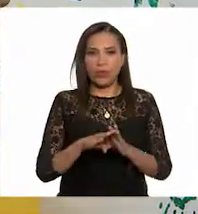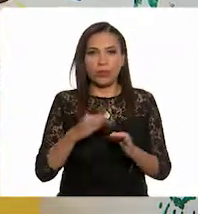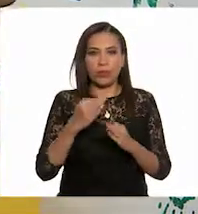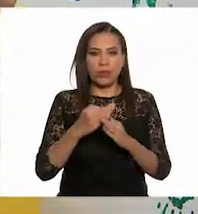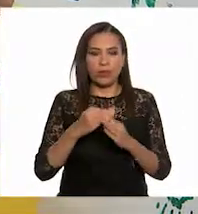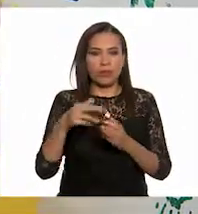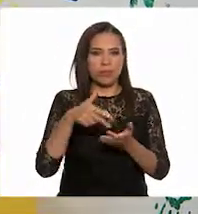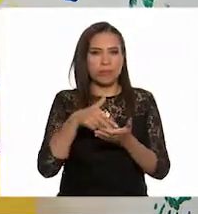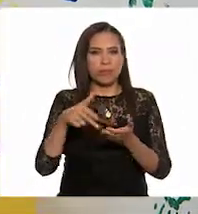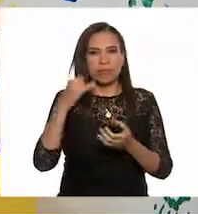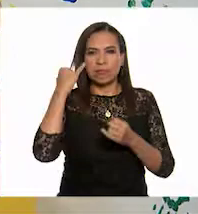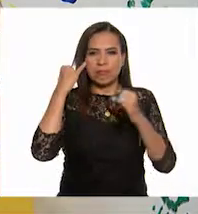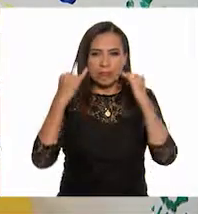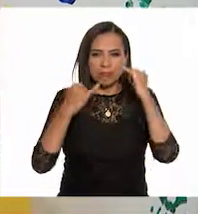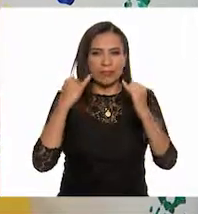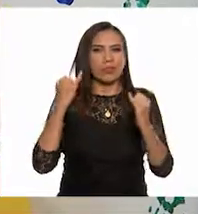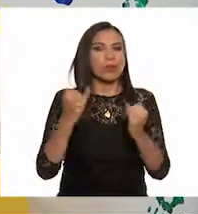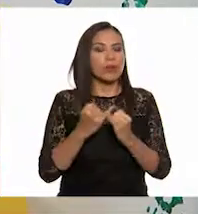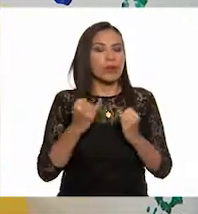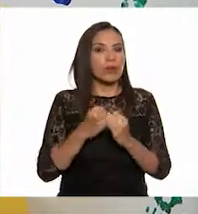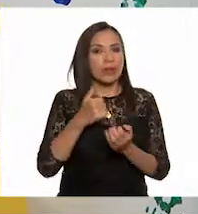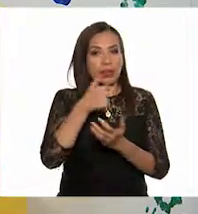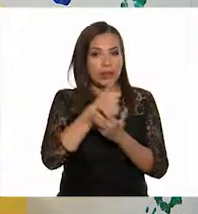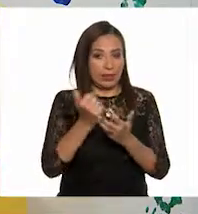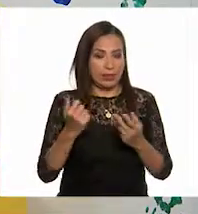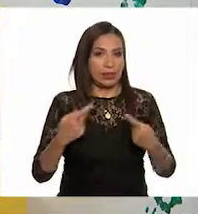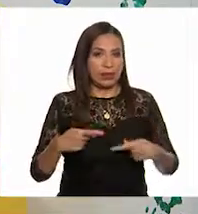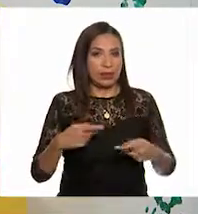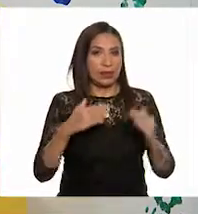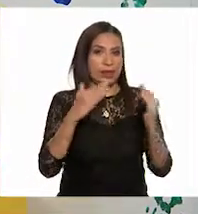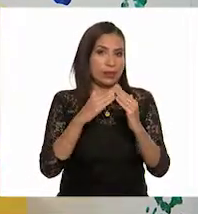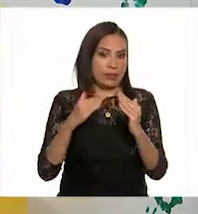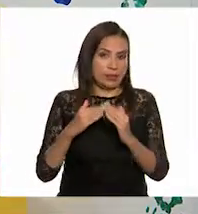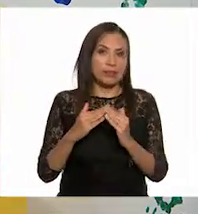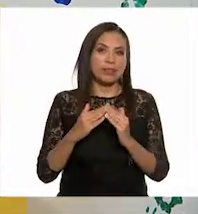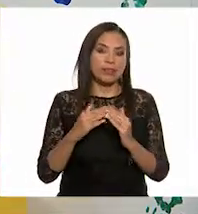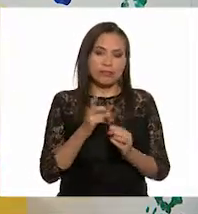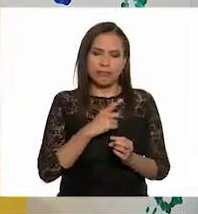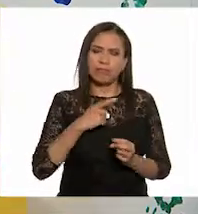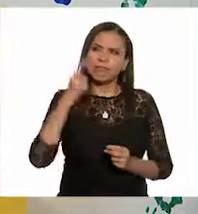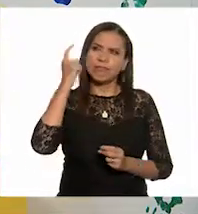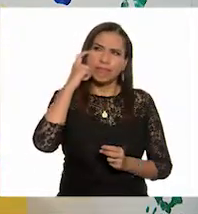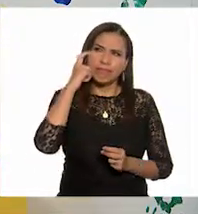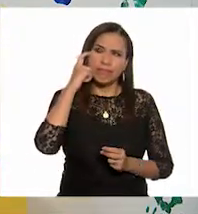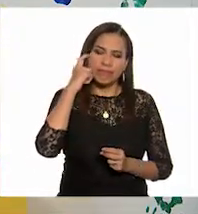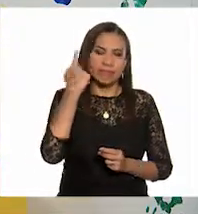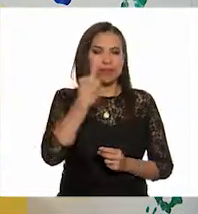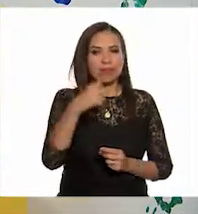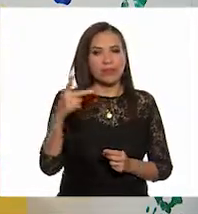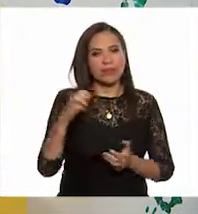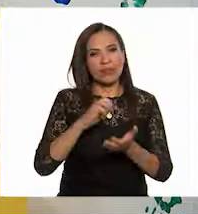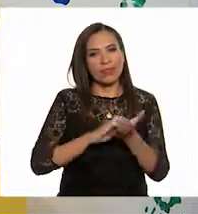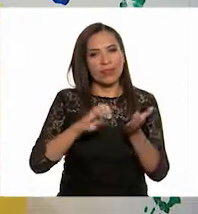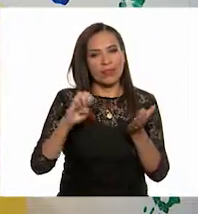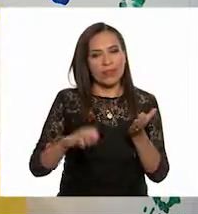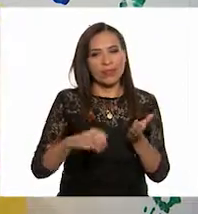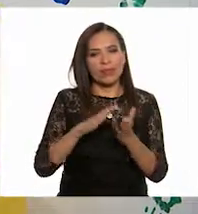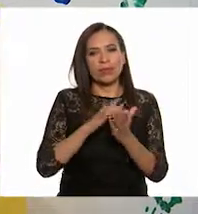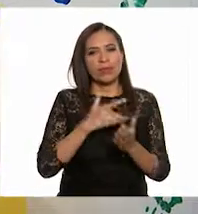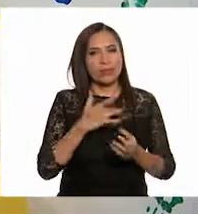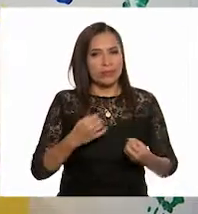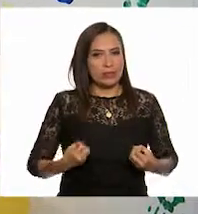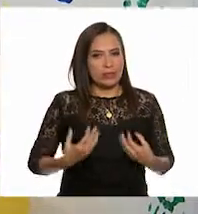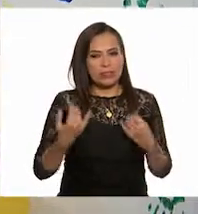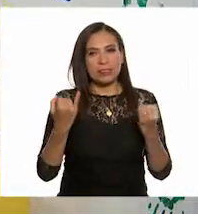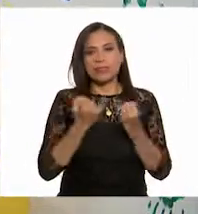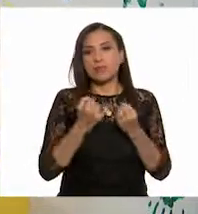en la caminata imaginaria. Además de que cada quien desde sus casas debe ir pensando en sus propios ejemplos de los estados de ánimo